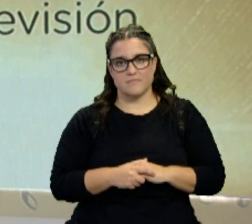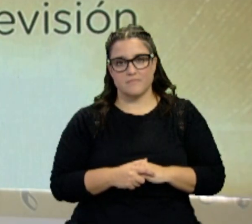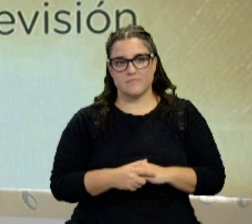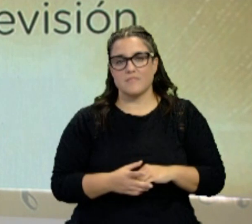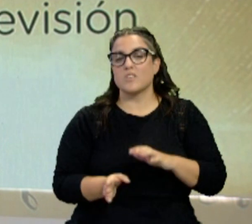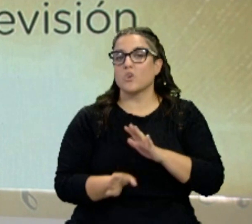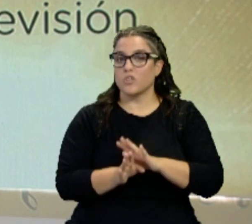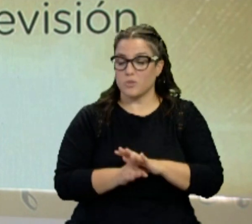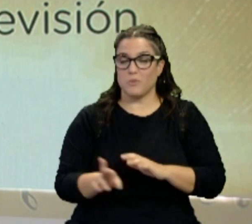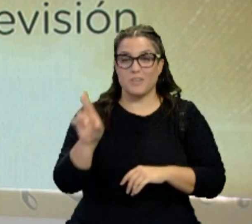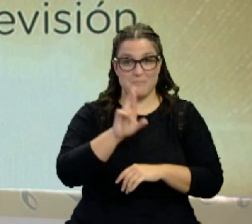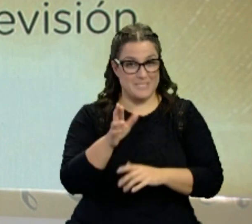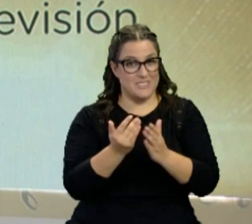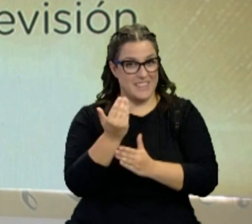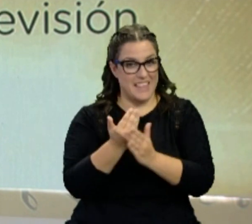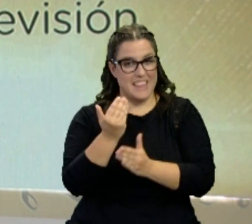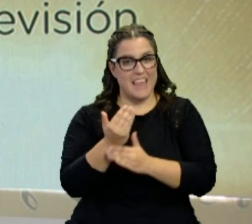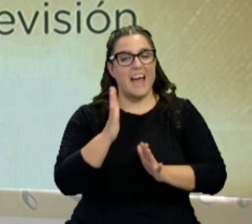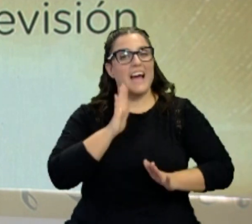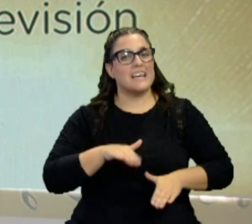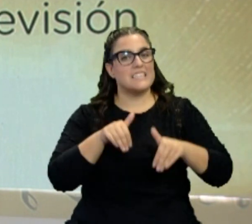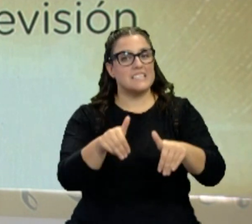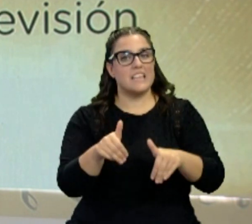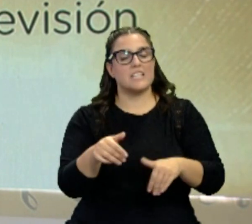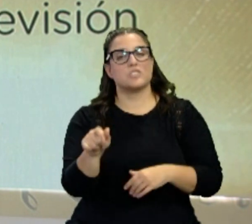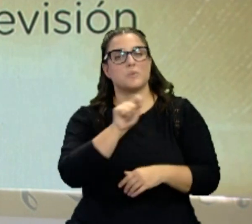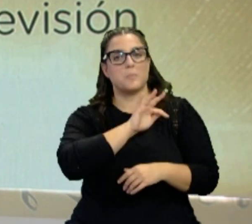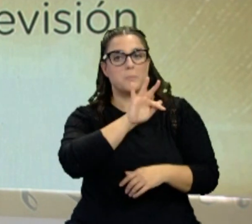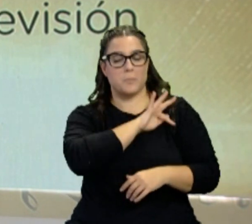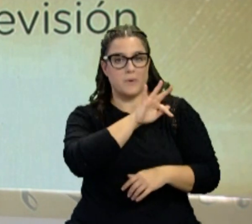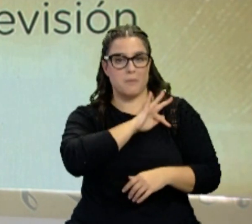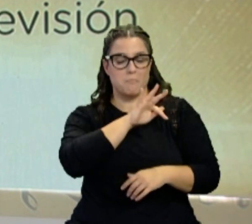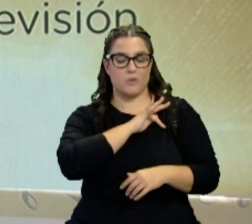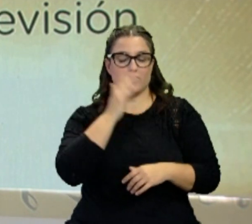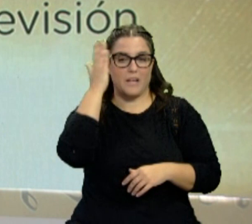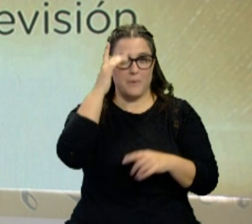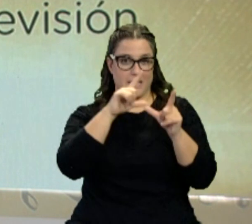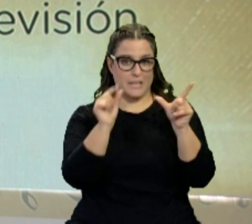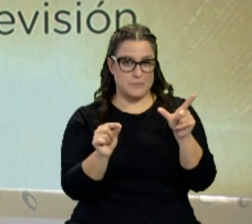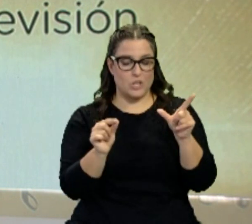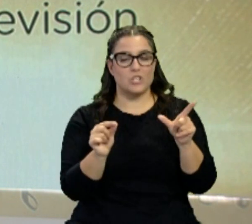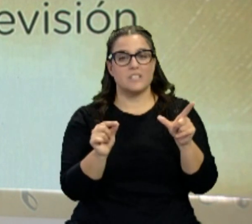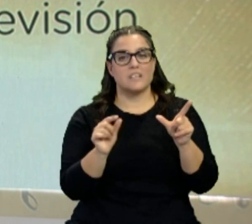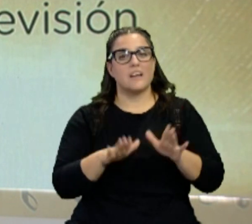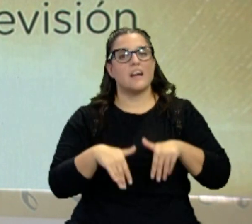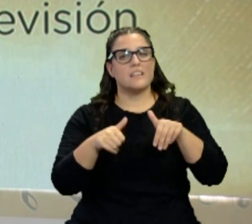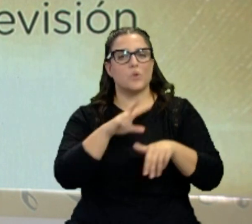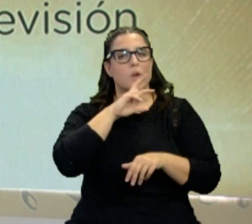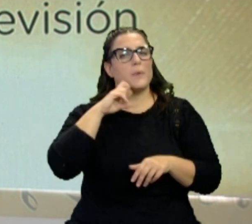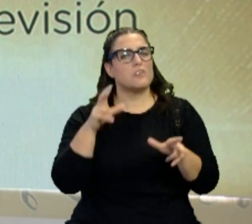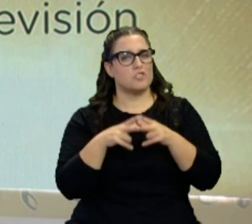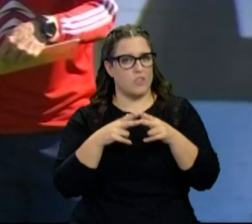Continuamos ahora con el repaso diario a los candidatos y candidatas que optan a los 5º premios Navarra Televisión. Estos son los nominados a la candidatura de Valores